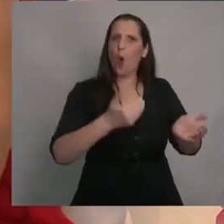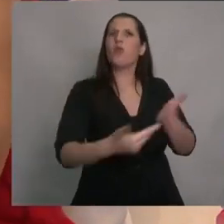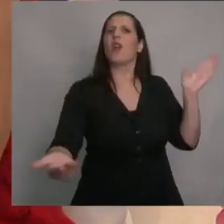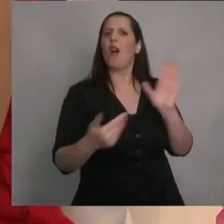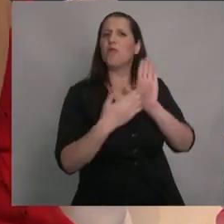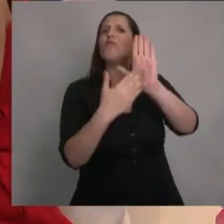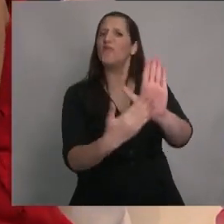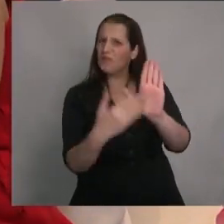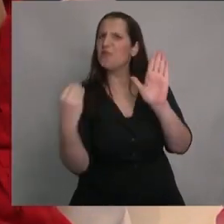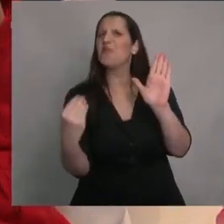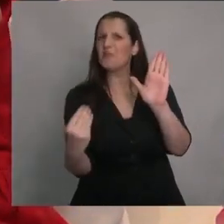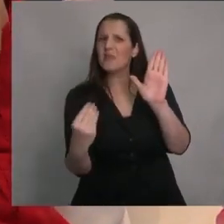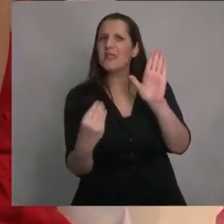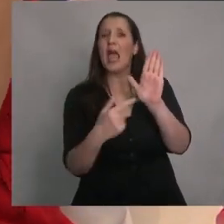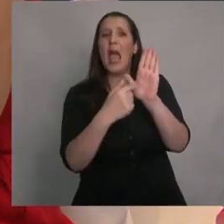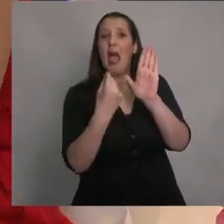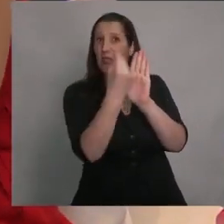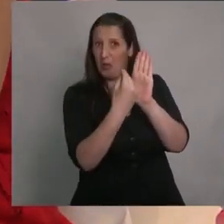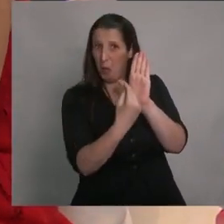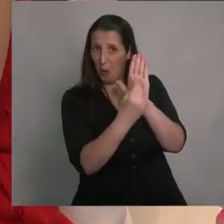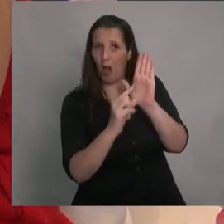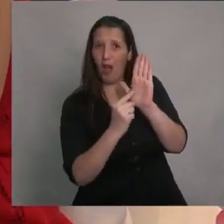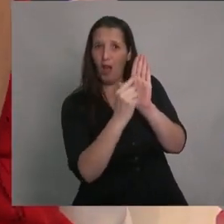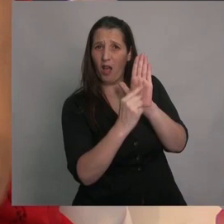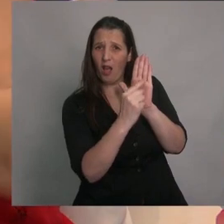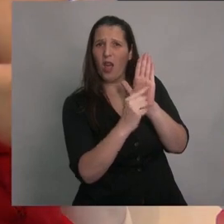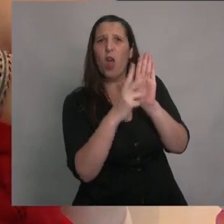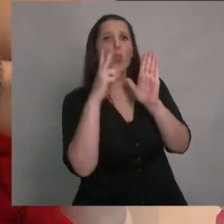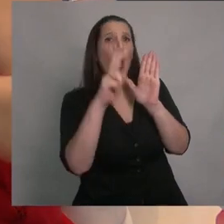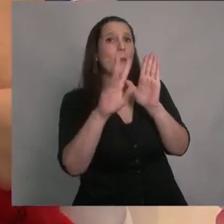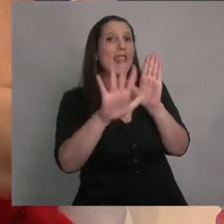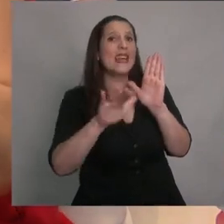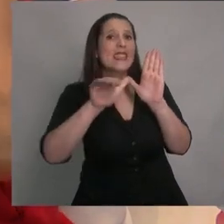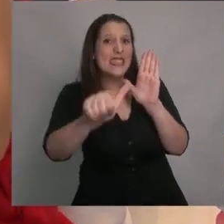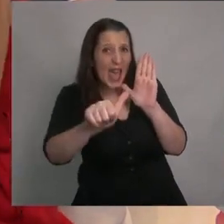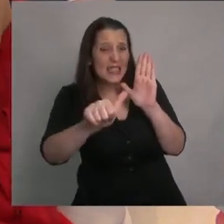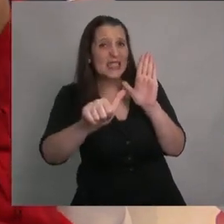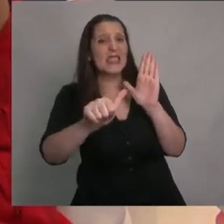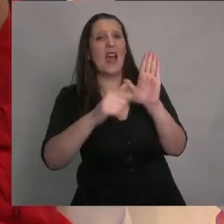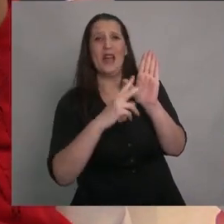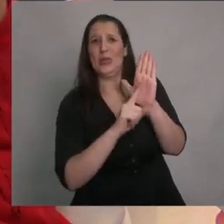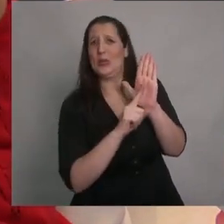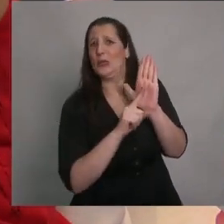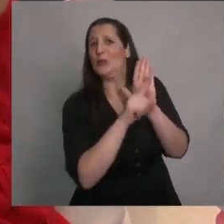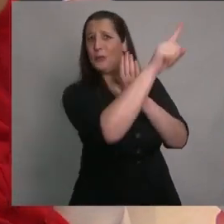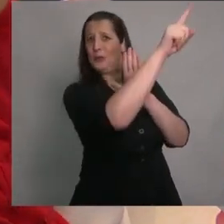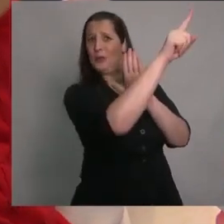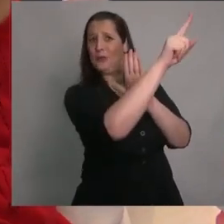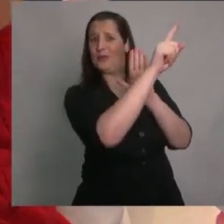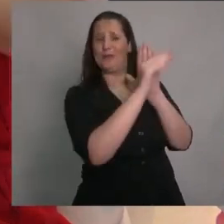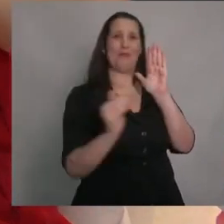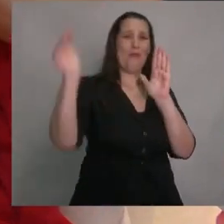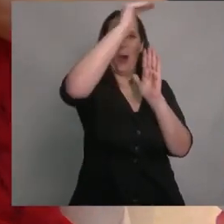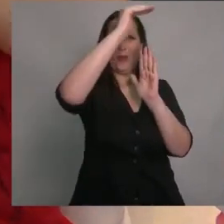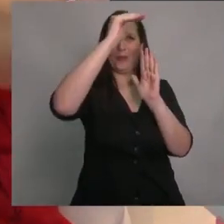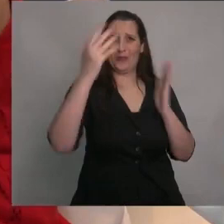en la que el gráfico a partir de 2006 sube en una línea recta que